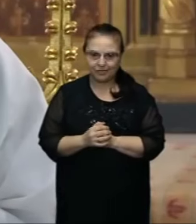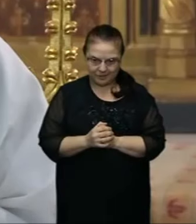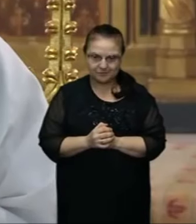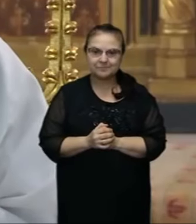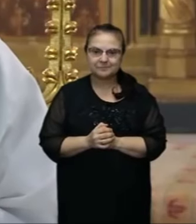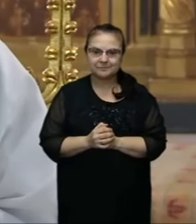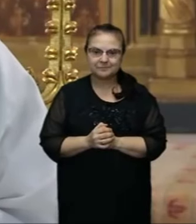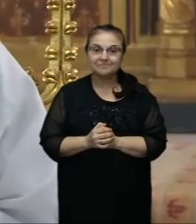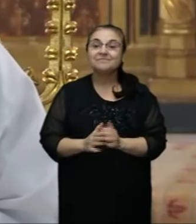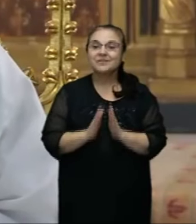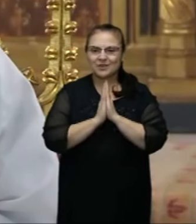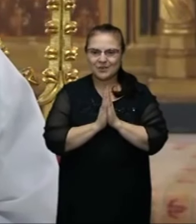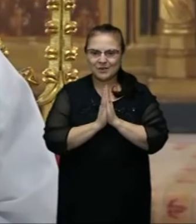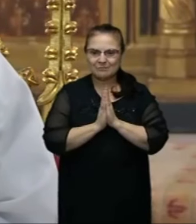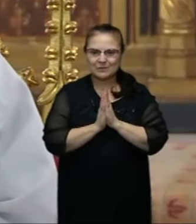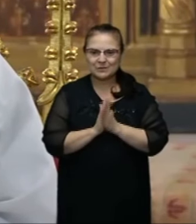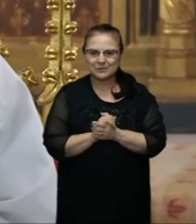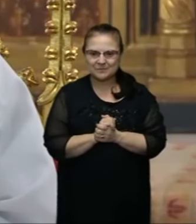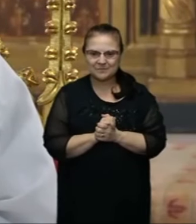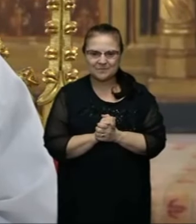piedad. Oremos.